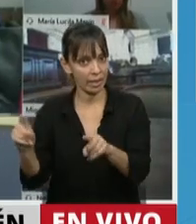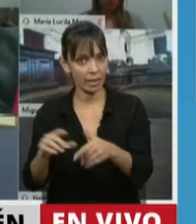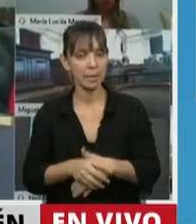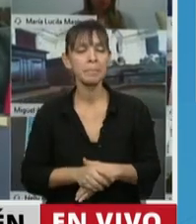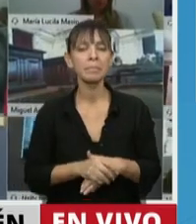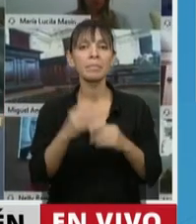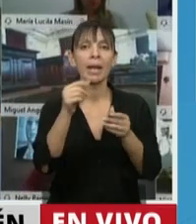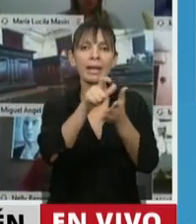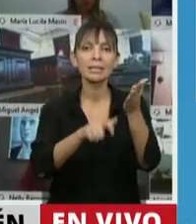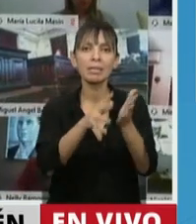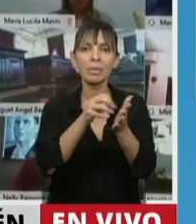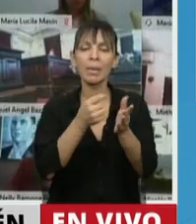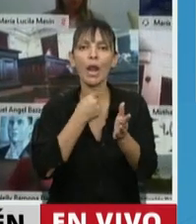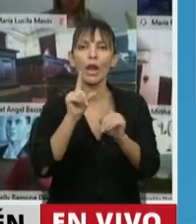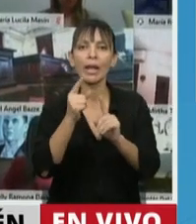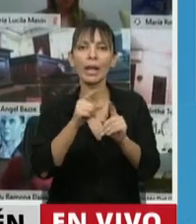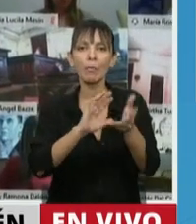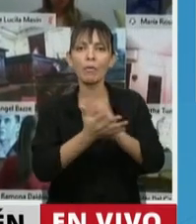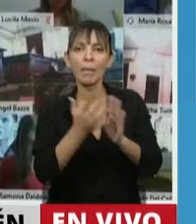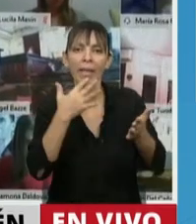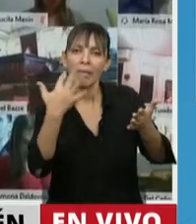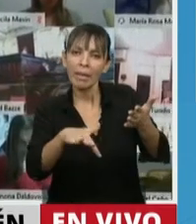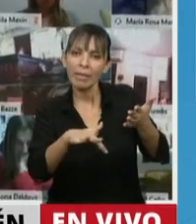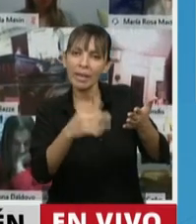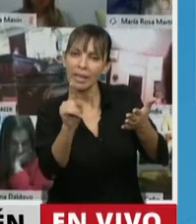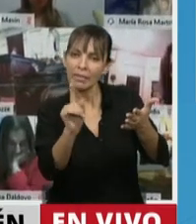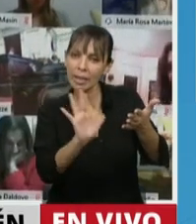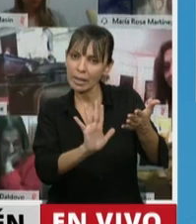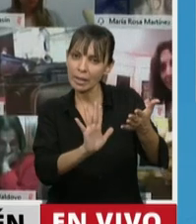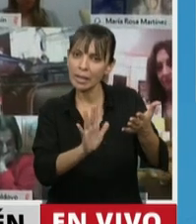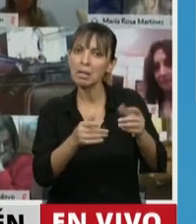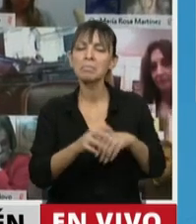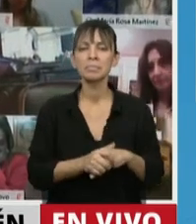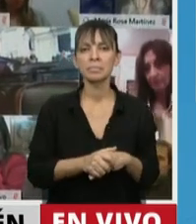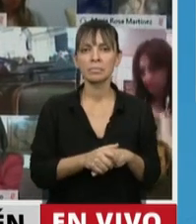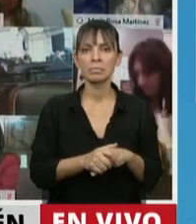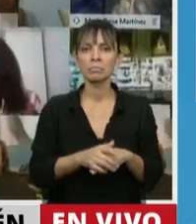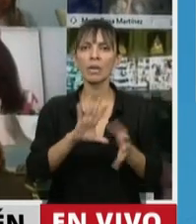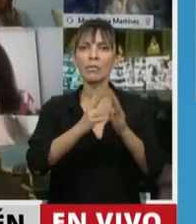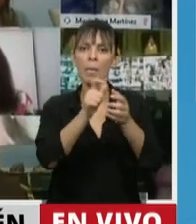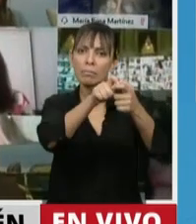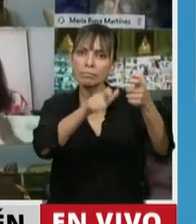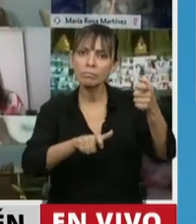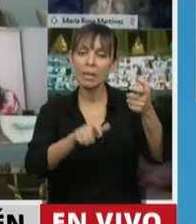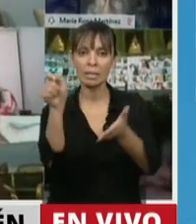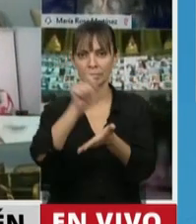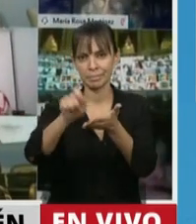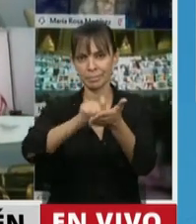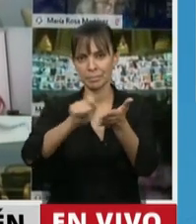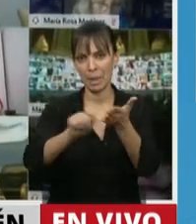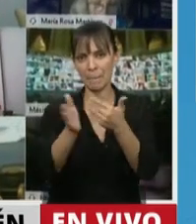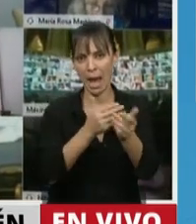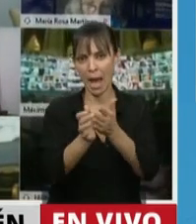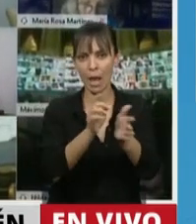digitales para evitar errores en la interpretación de las indicaciones médicas. La prescripción médica en formato manuscrito, tal como lo